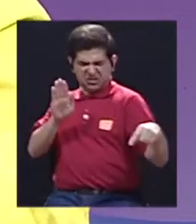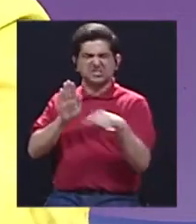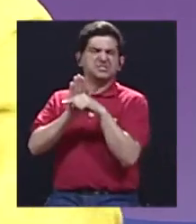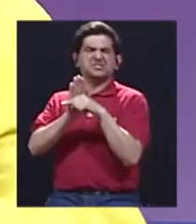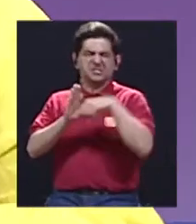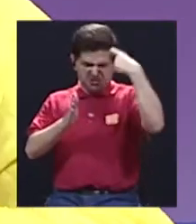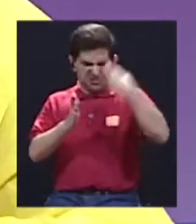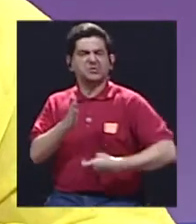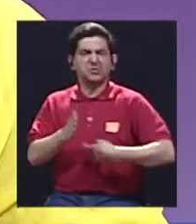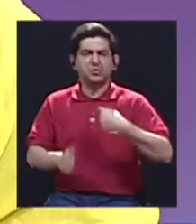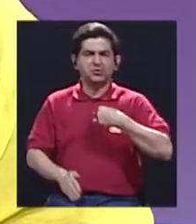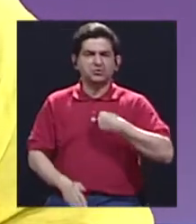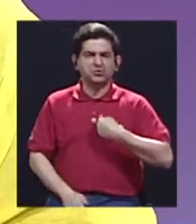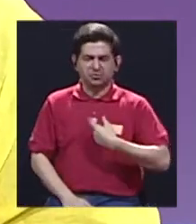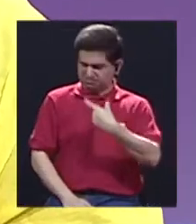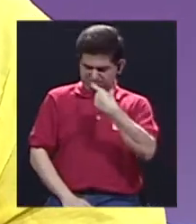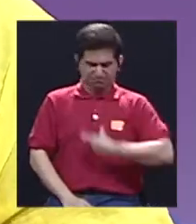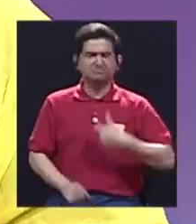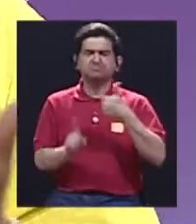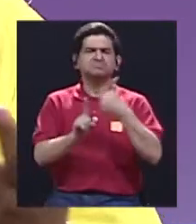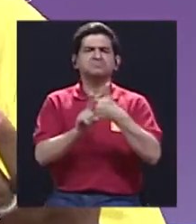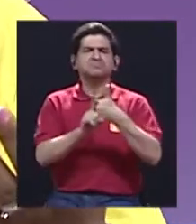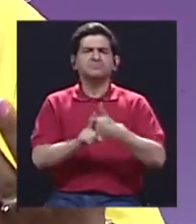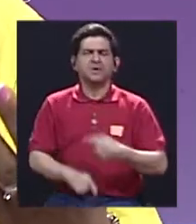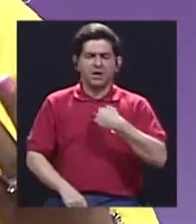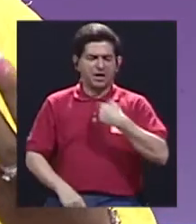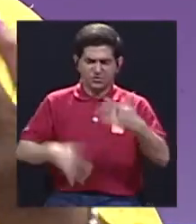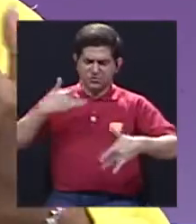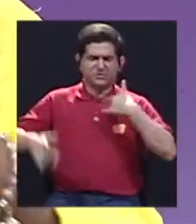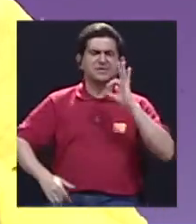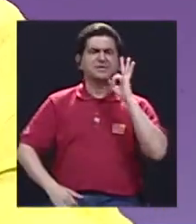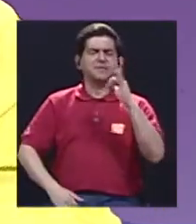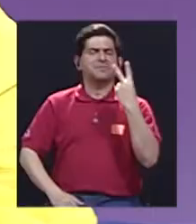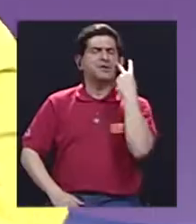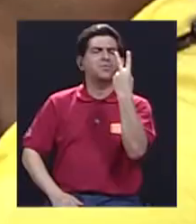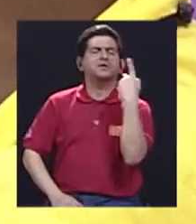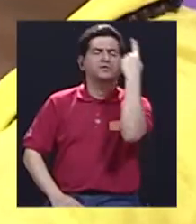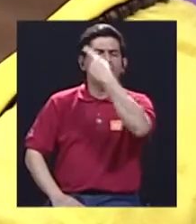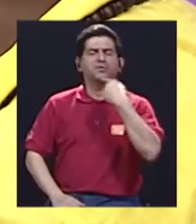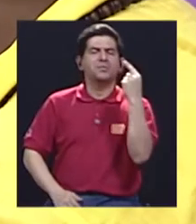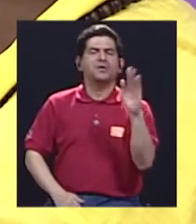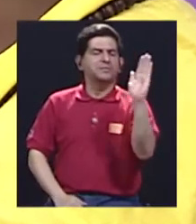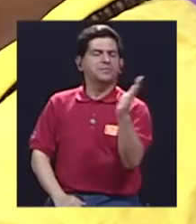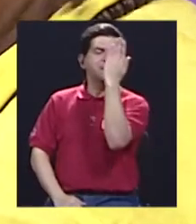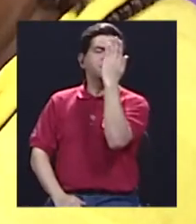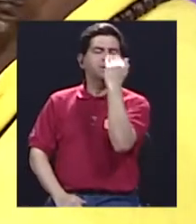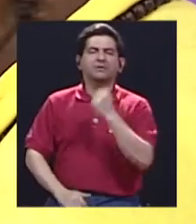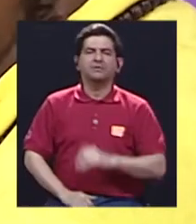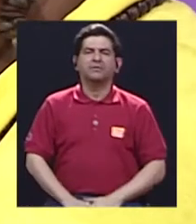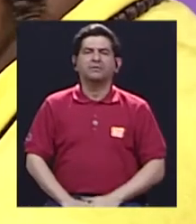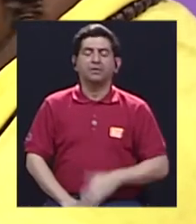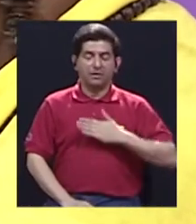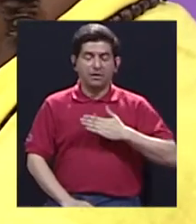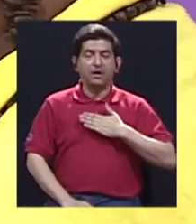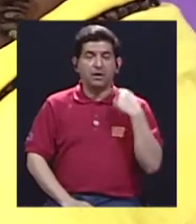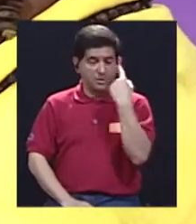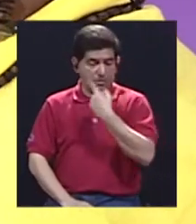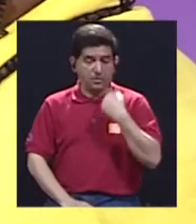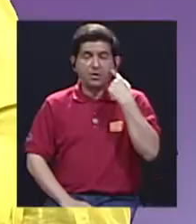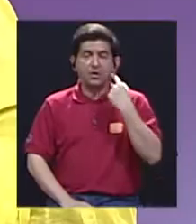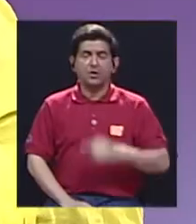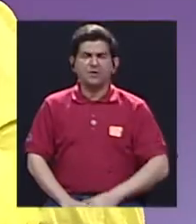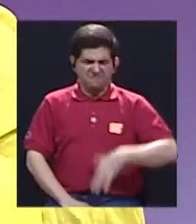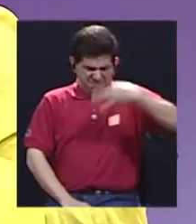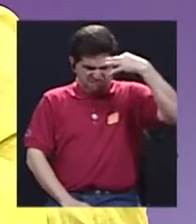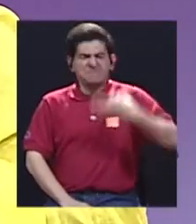a dejar de ser hecho a dejar de sentirme bien cuando miro mi rostro al espejo con mi boca